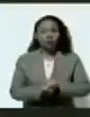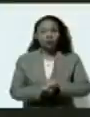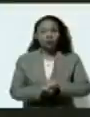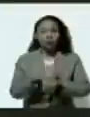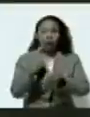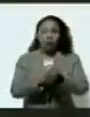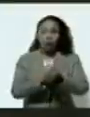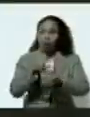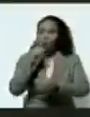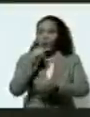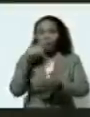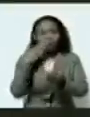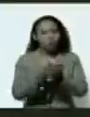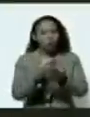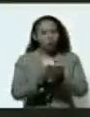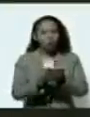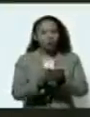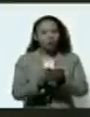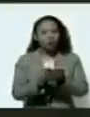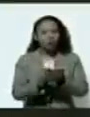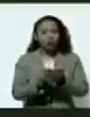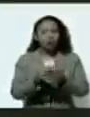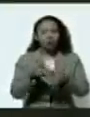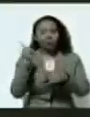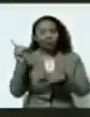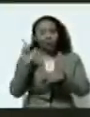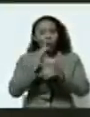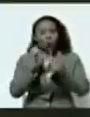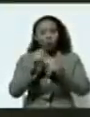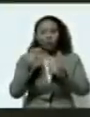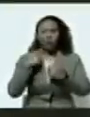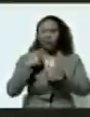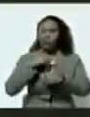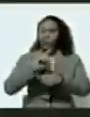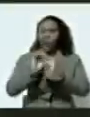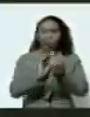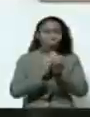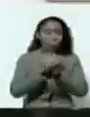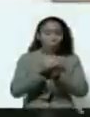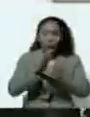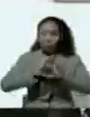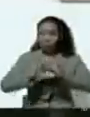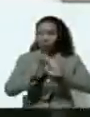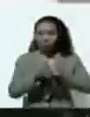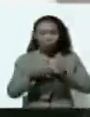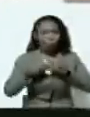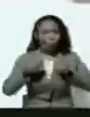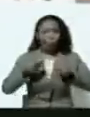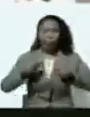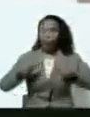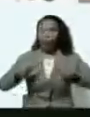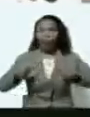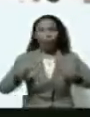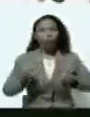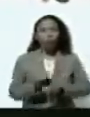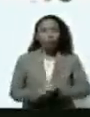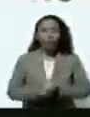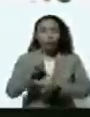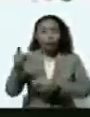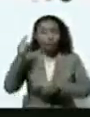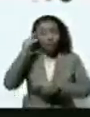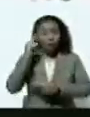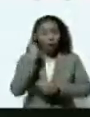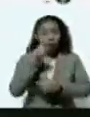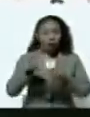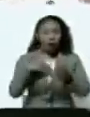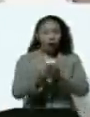Hermano, no hay pruebas. Típico del criminal, pues. No, yo oculté todas las pruebas. Él, desde el día 1